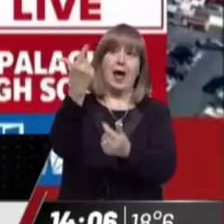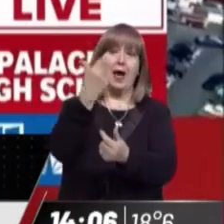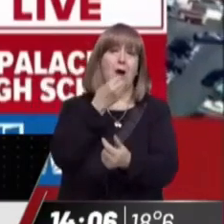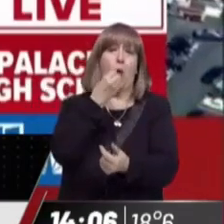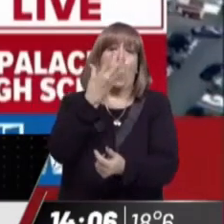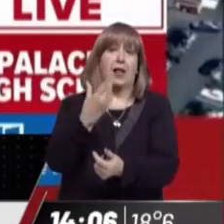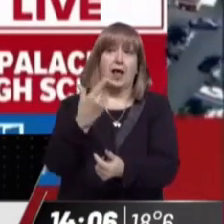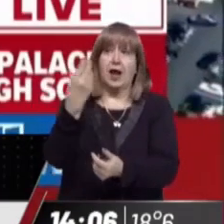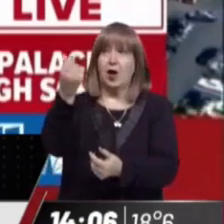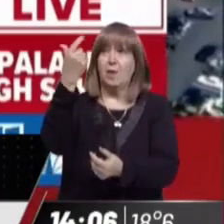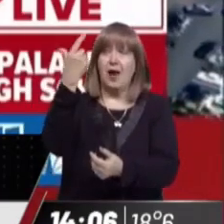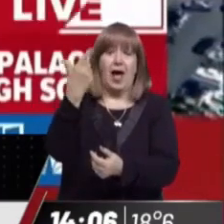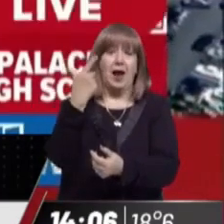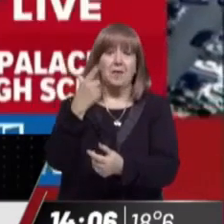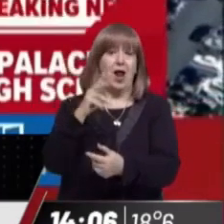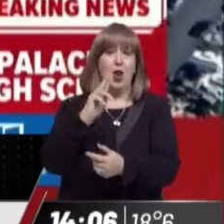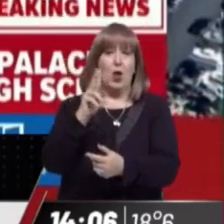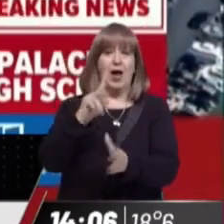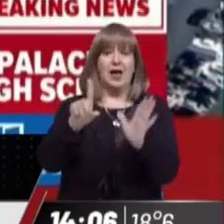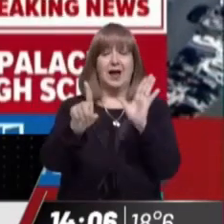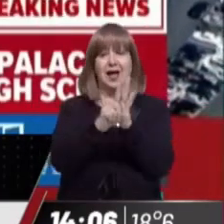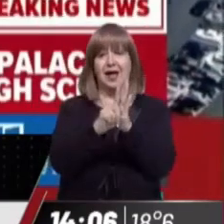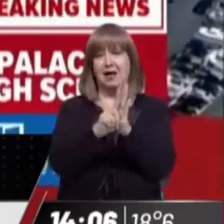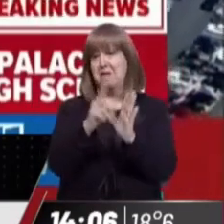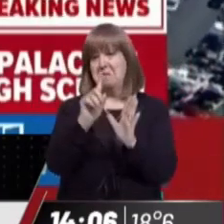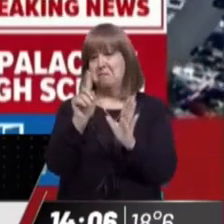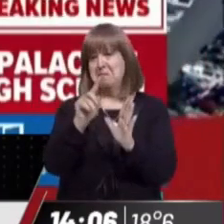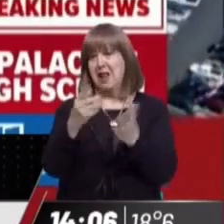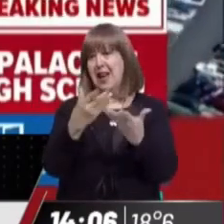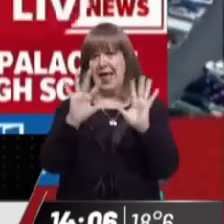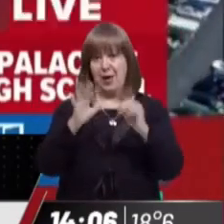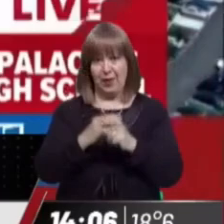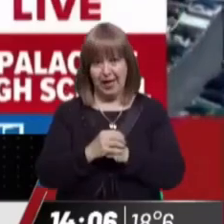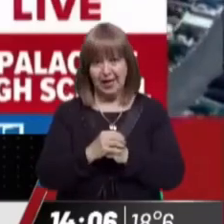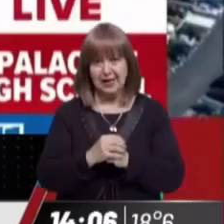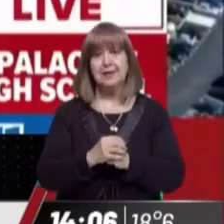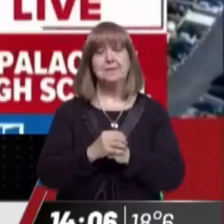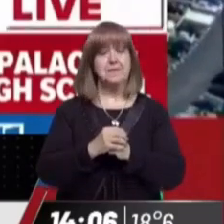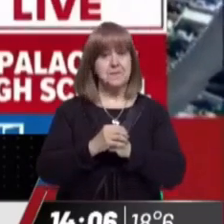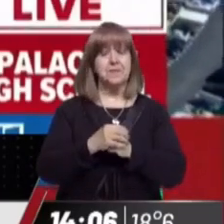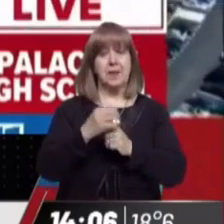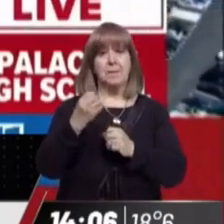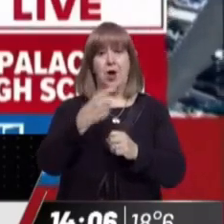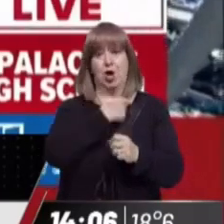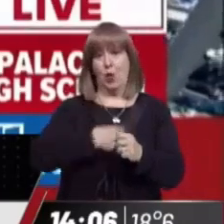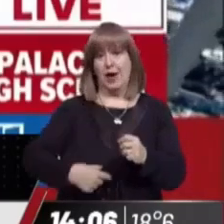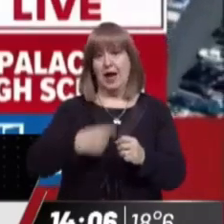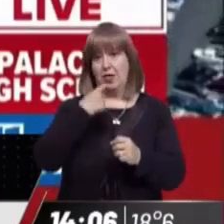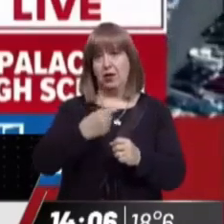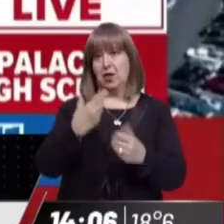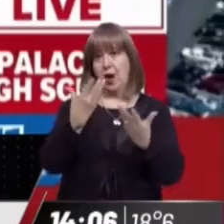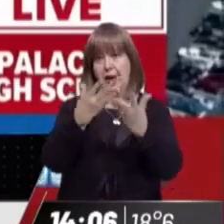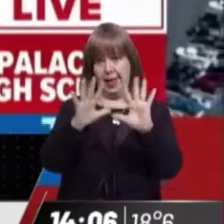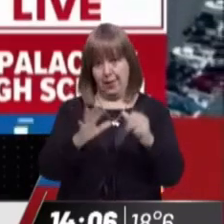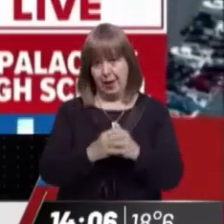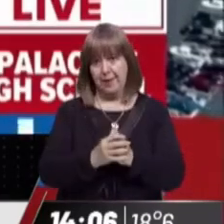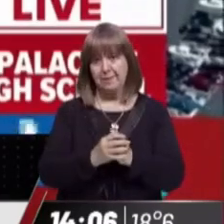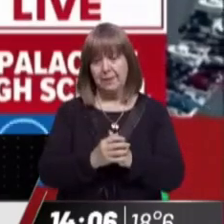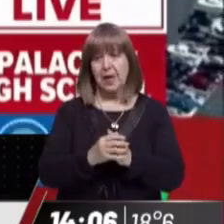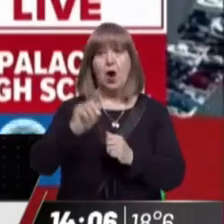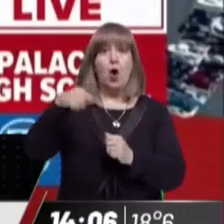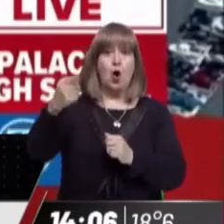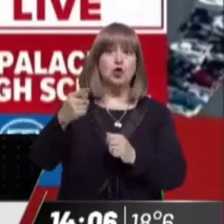preocupa realmente que de todas maneras se mantenga este número tan alto porque porque aquí en los Estados